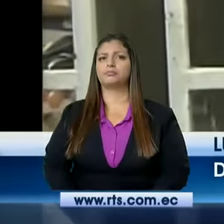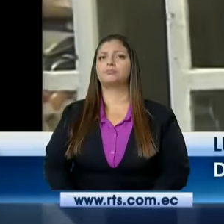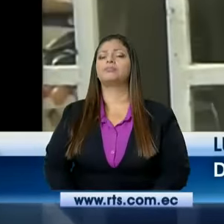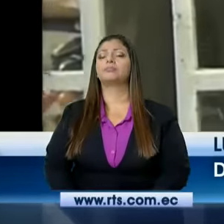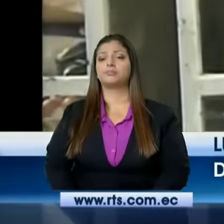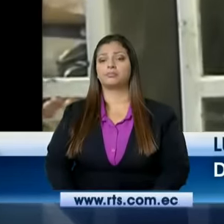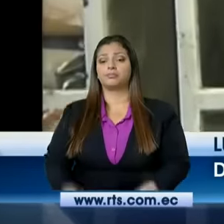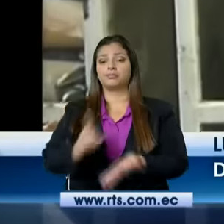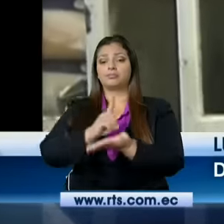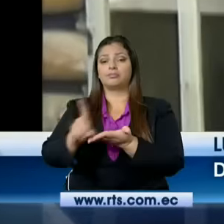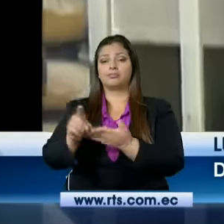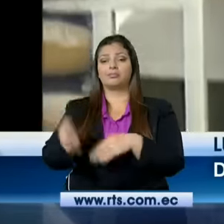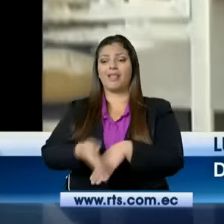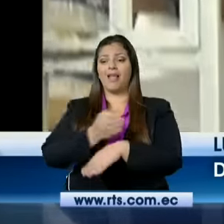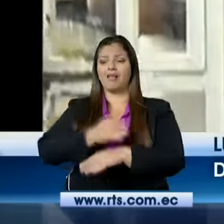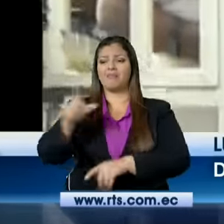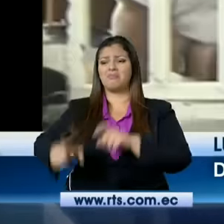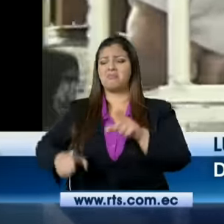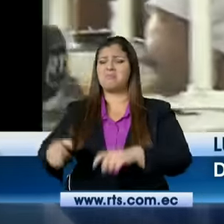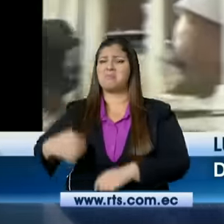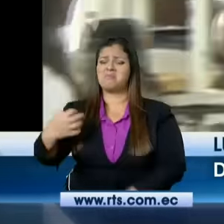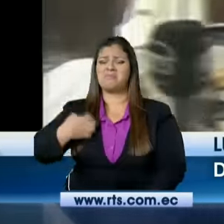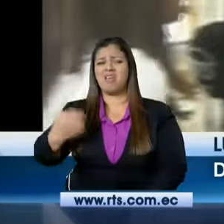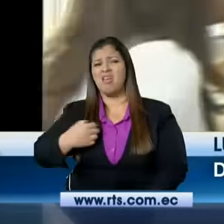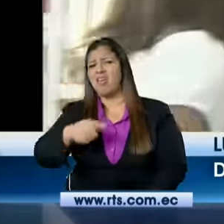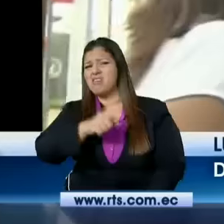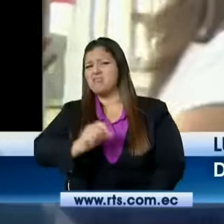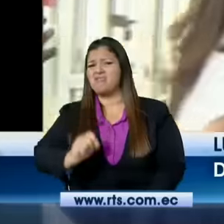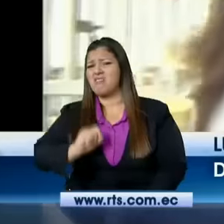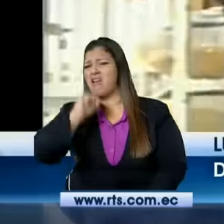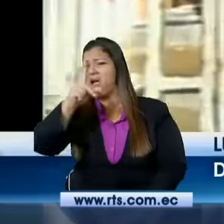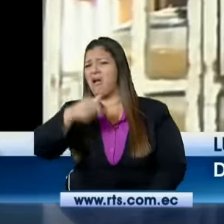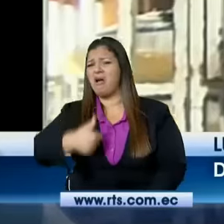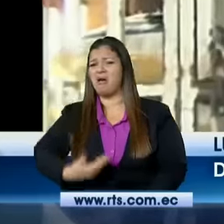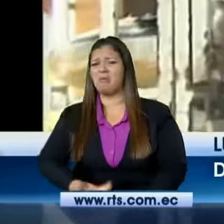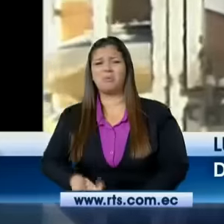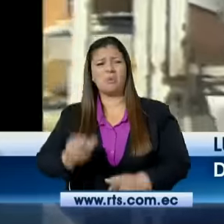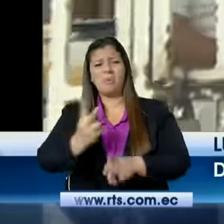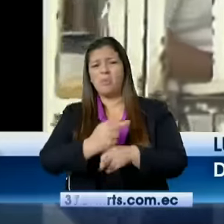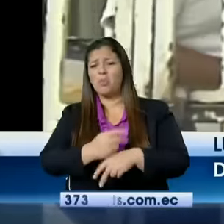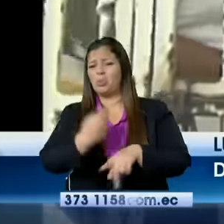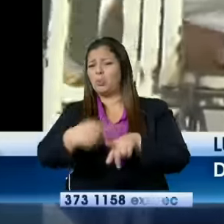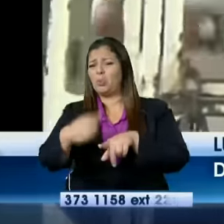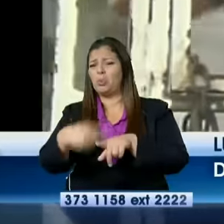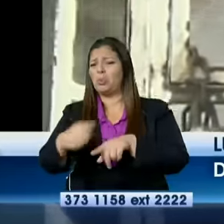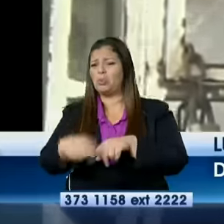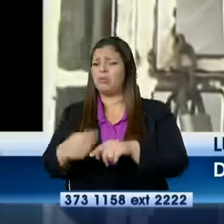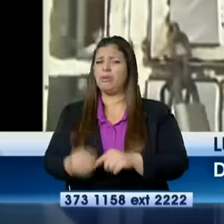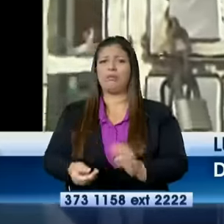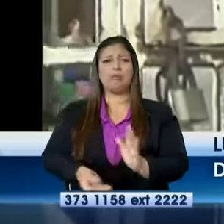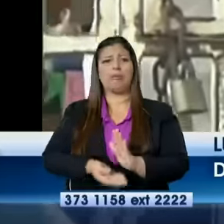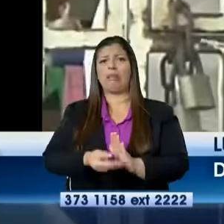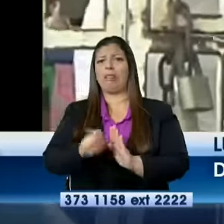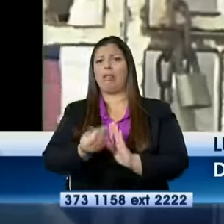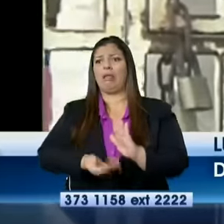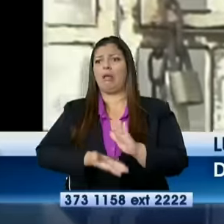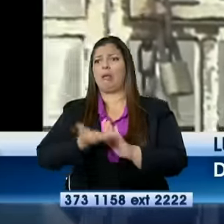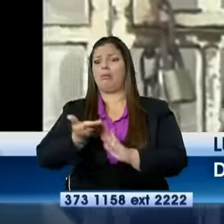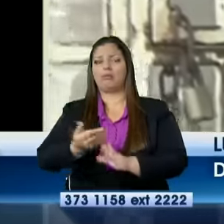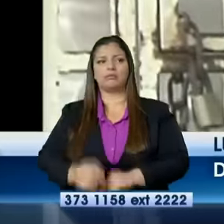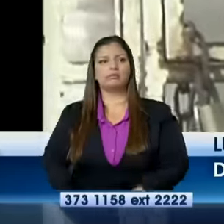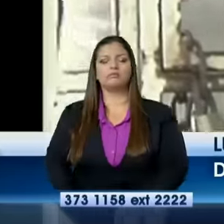que algunos productos se habían subido de precio. ¿Cómo está, caballero? Buenos días. ¿Aquí en su local? Sí. ¿Hay productos que han